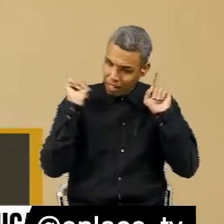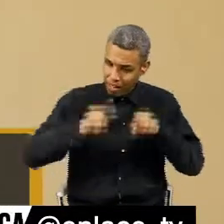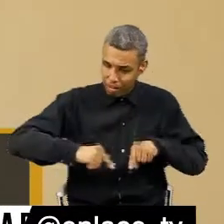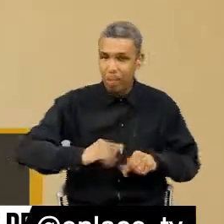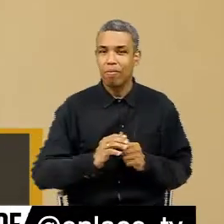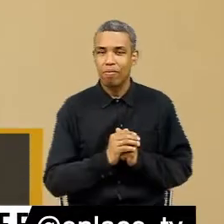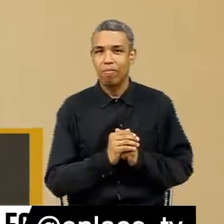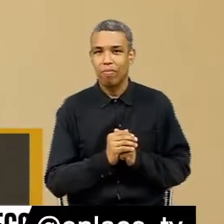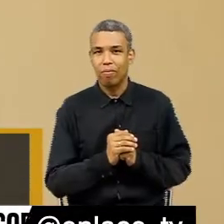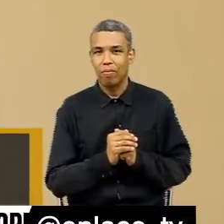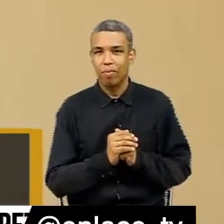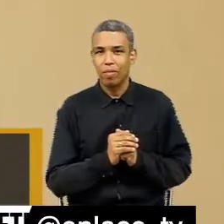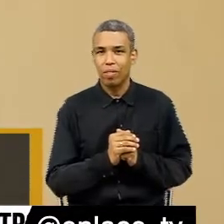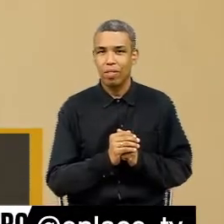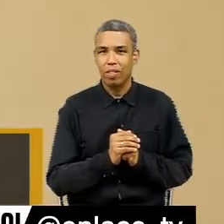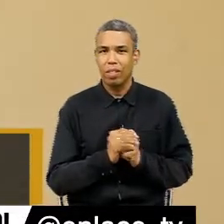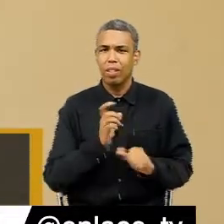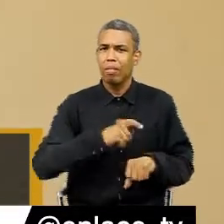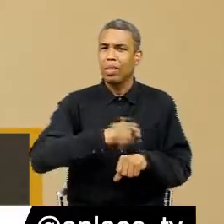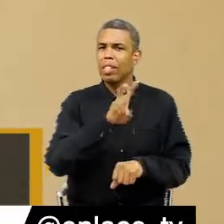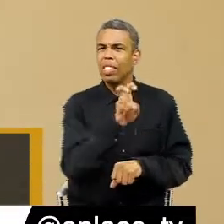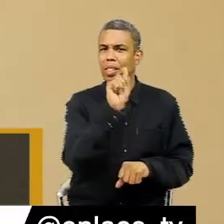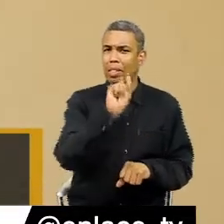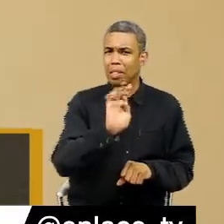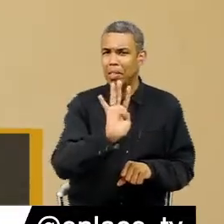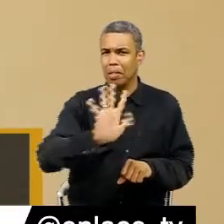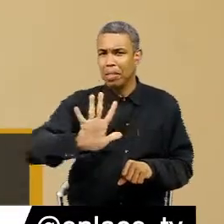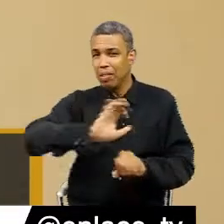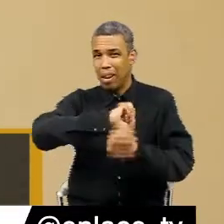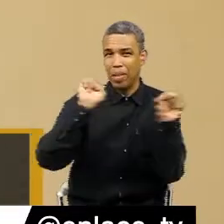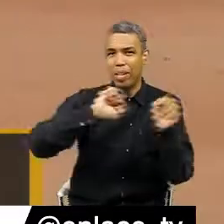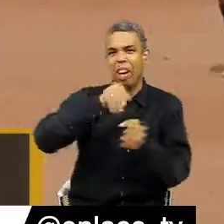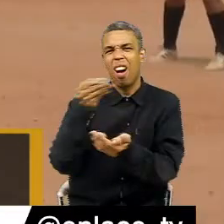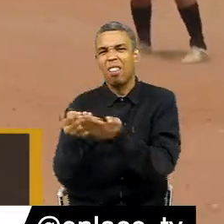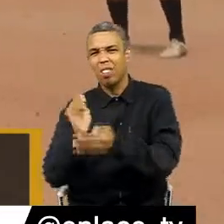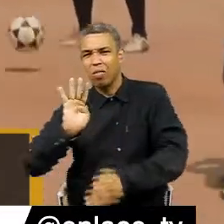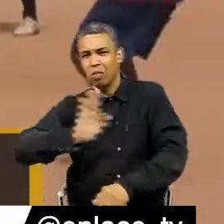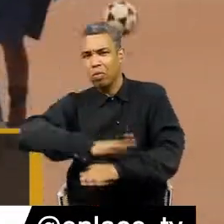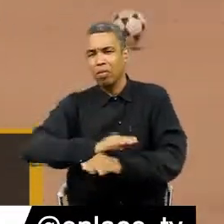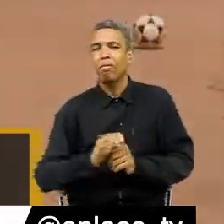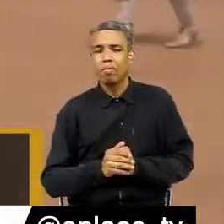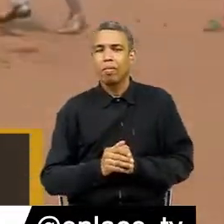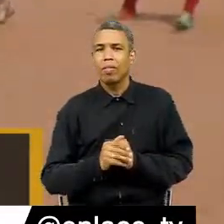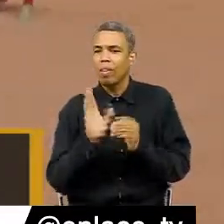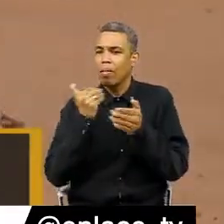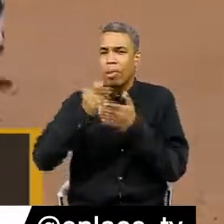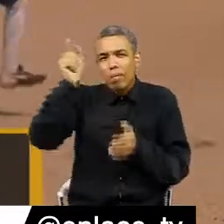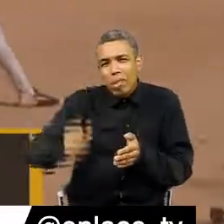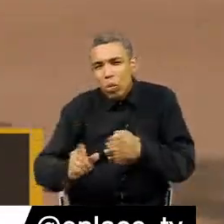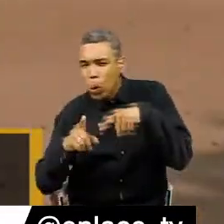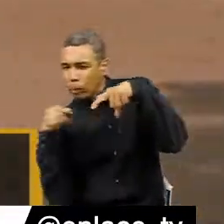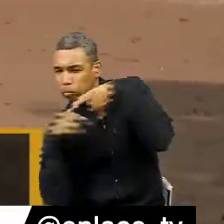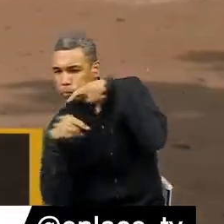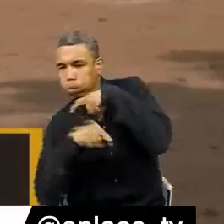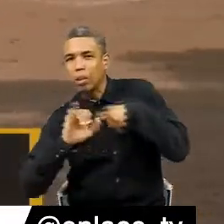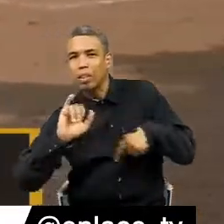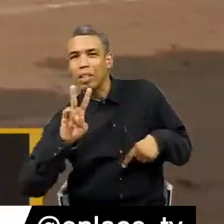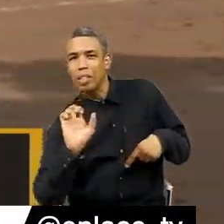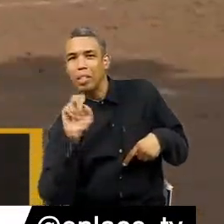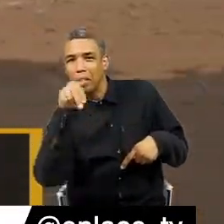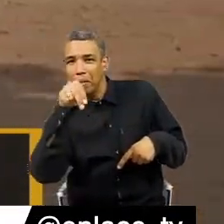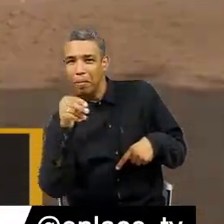de los niños de las 7:45 de la mañana hasta las 4 de la tarde. Hasta la fecha, el máximo goleador del campeonato es Iván Arroyo, de